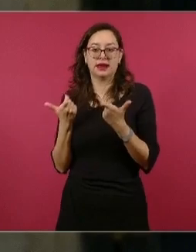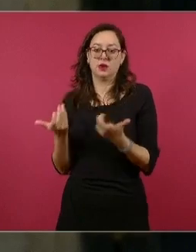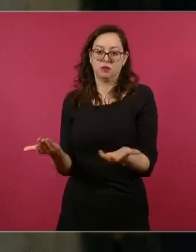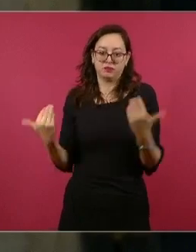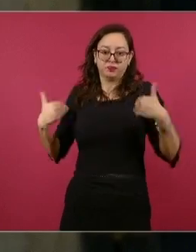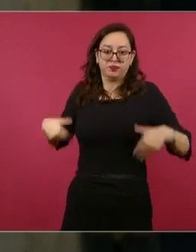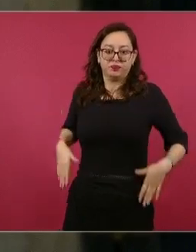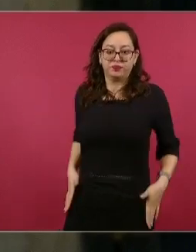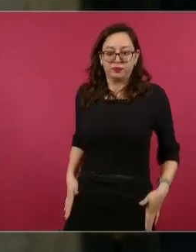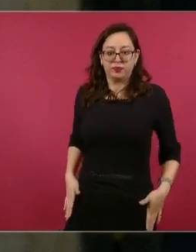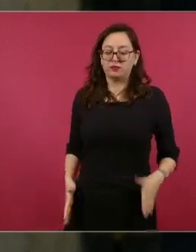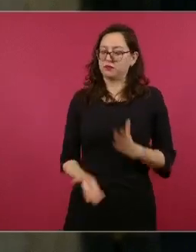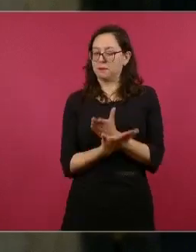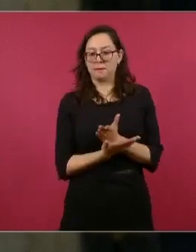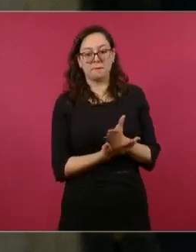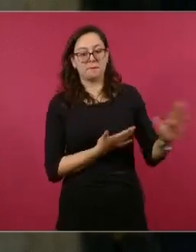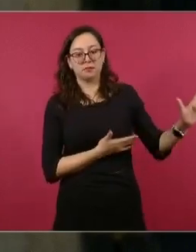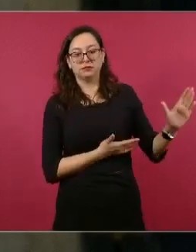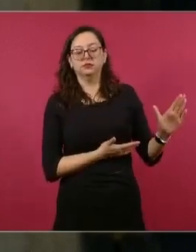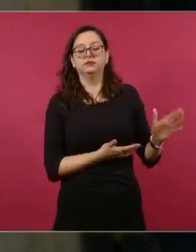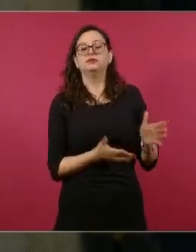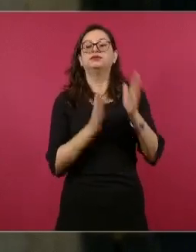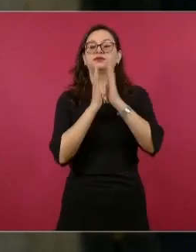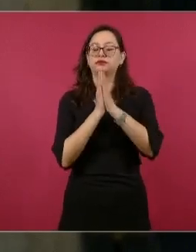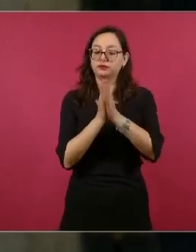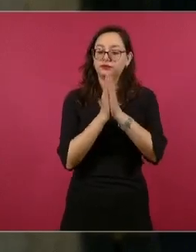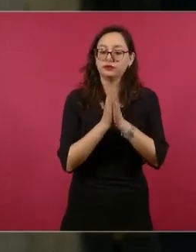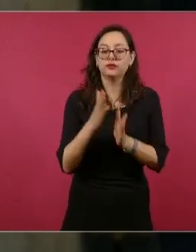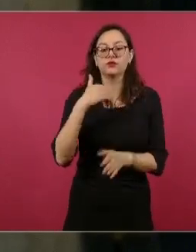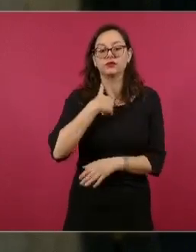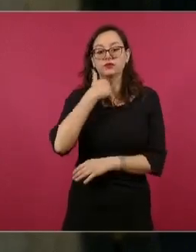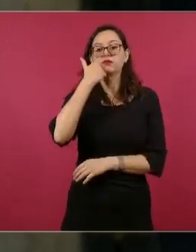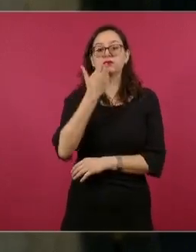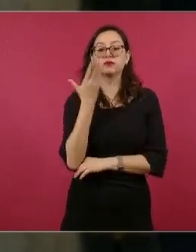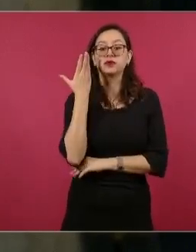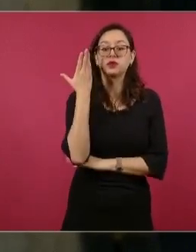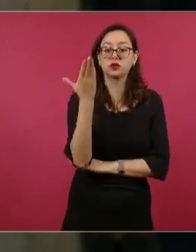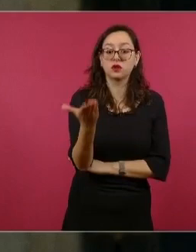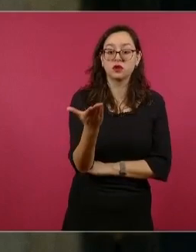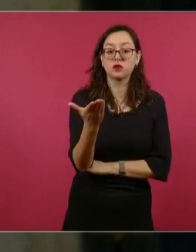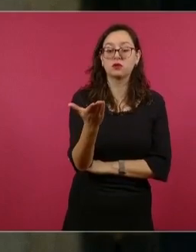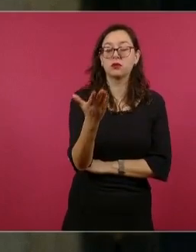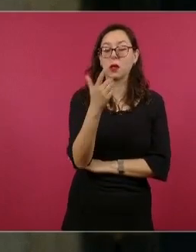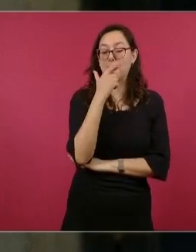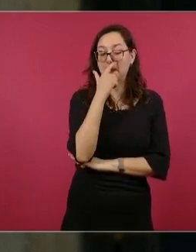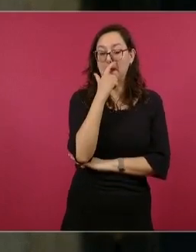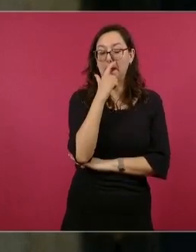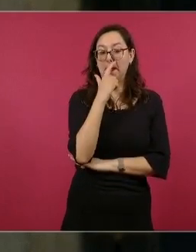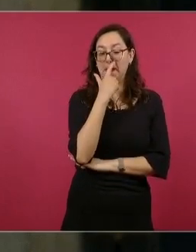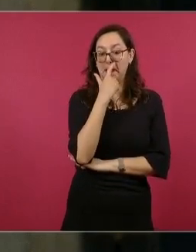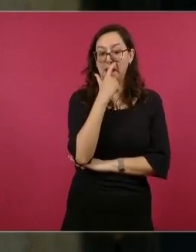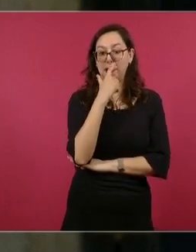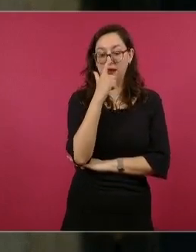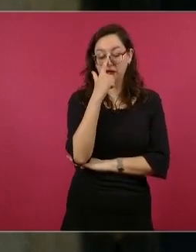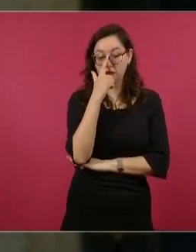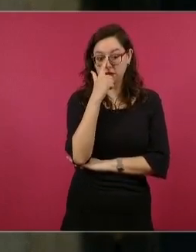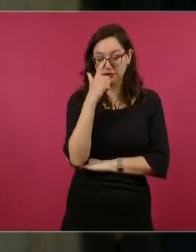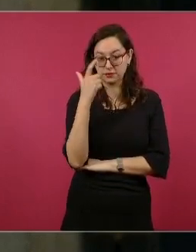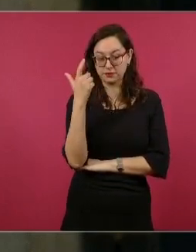yo le quiero pedir que salga, porque ya están haciendo firmar a los